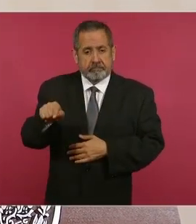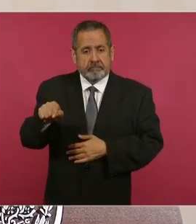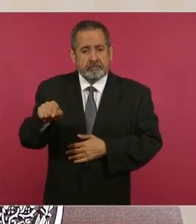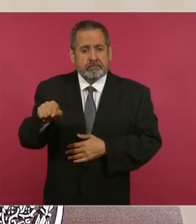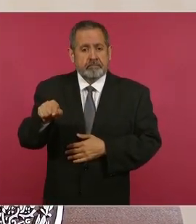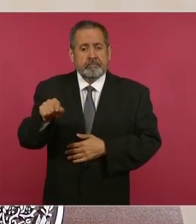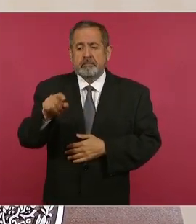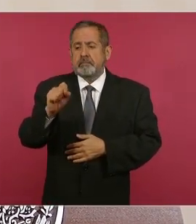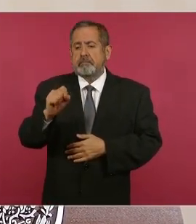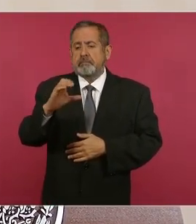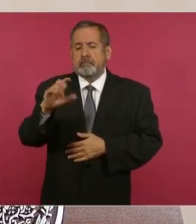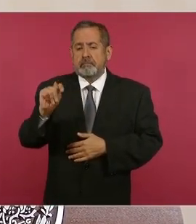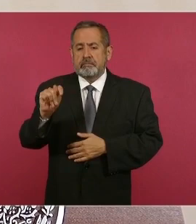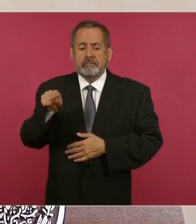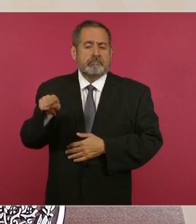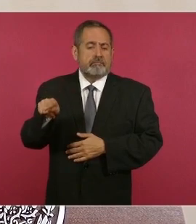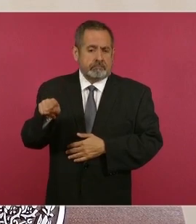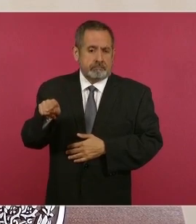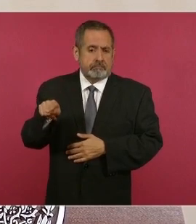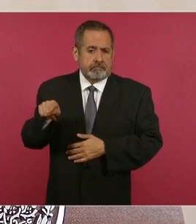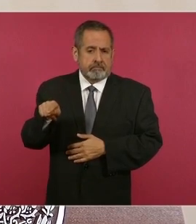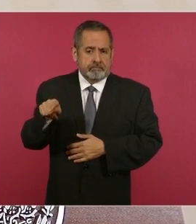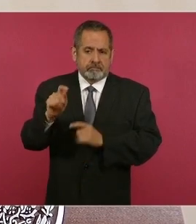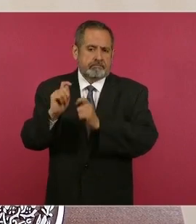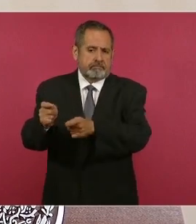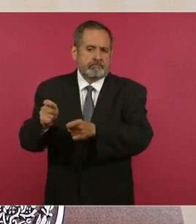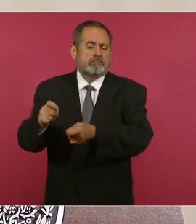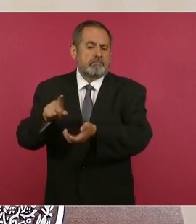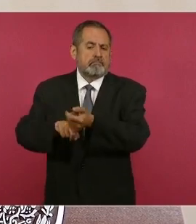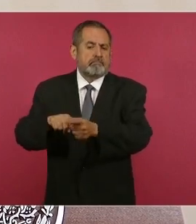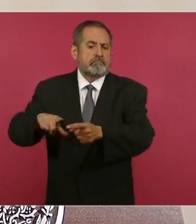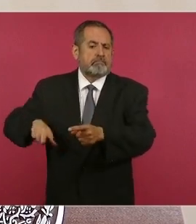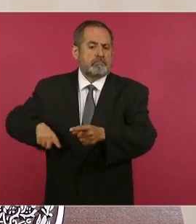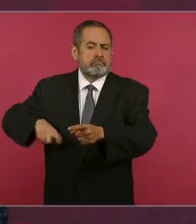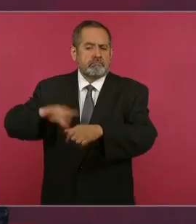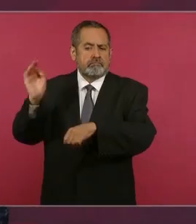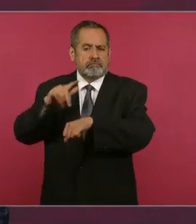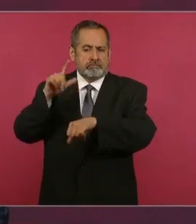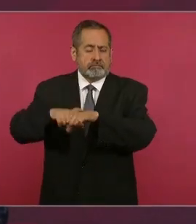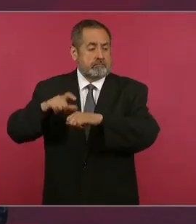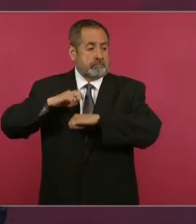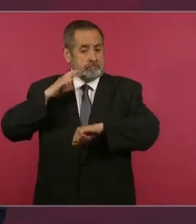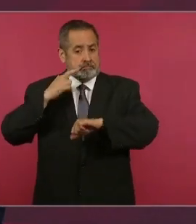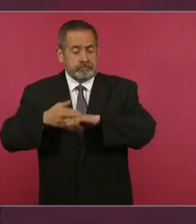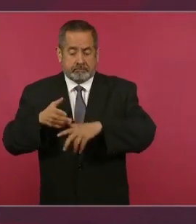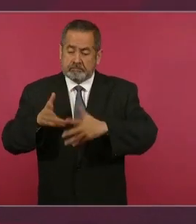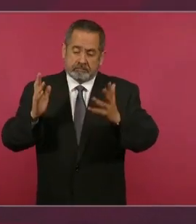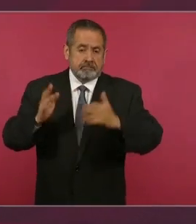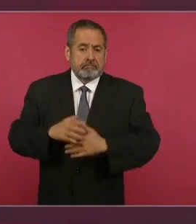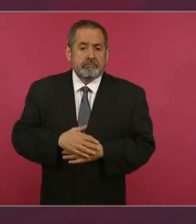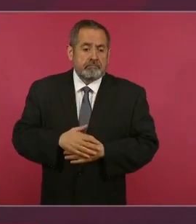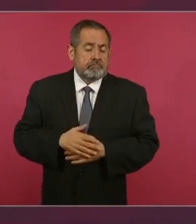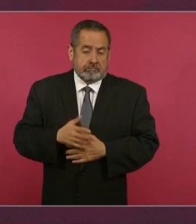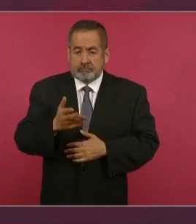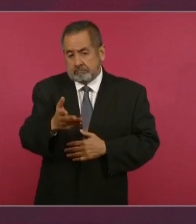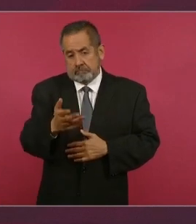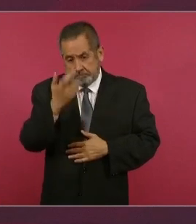la Secretaría de Comunicaciones, o sea, al gobierno federal, pues ya